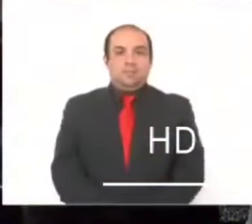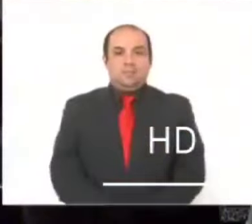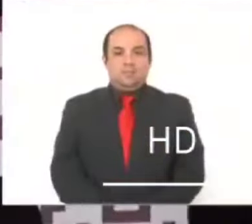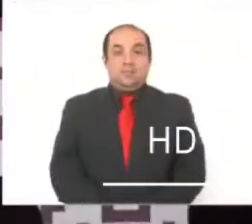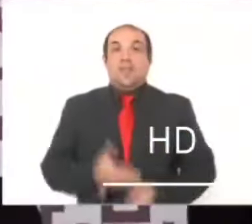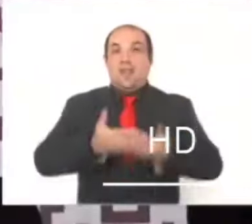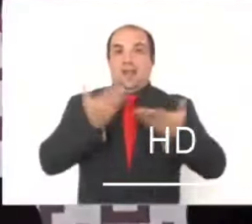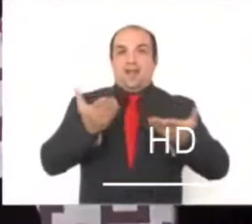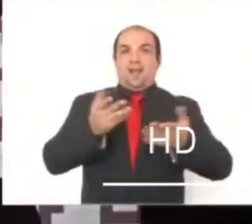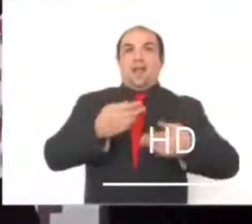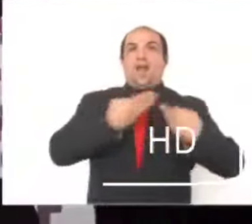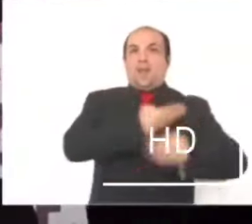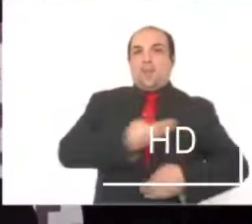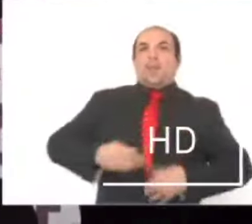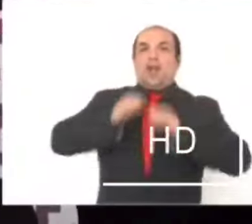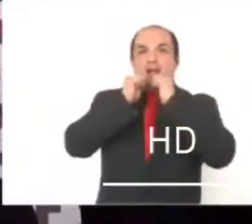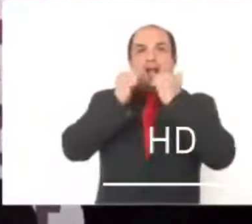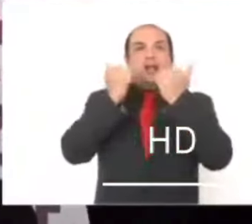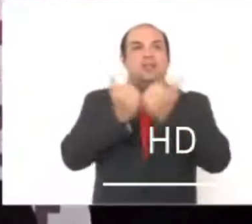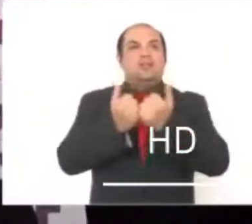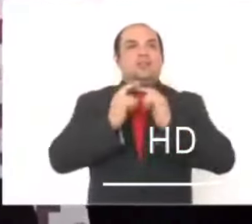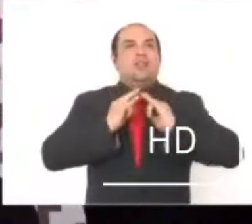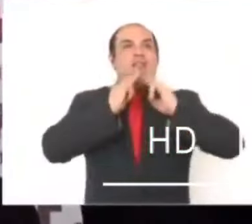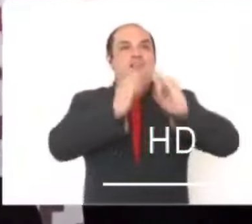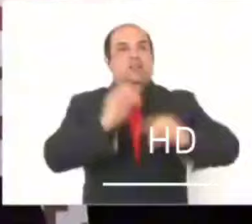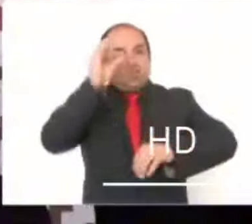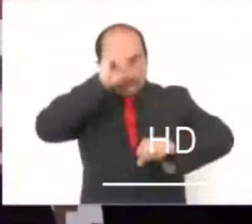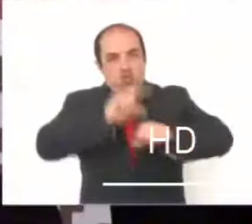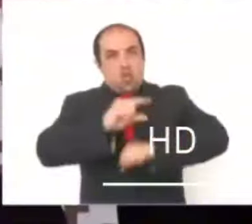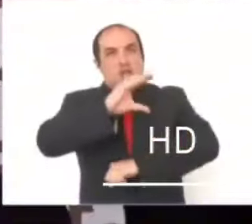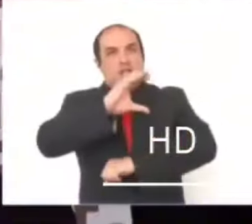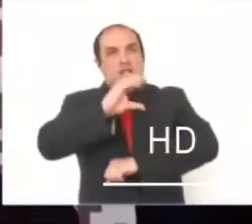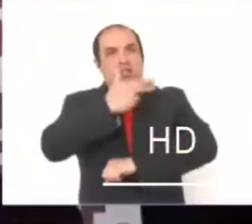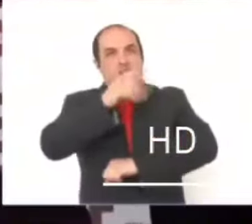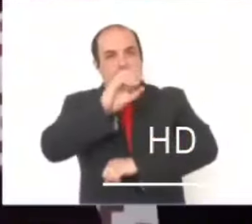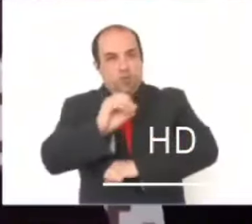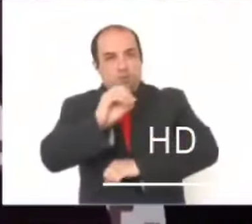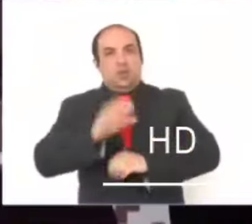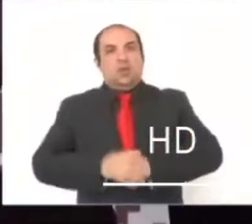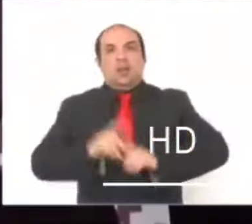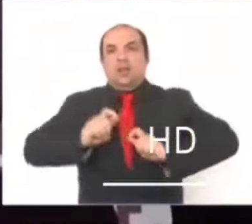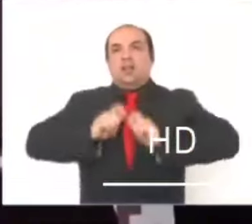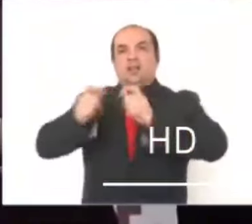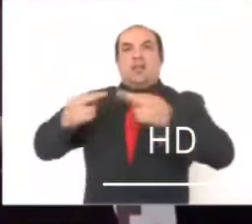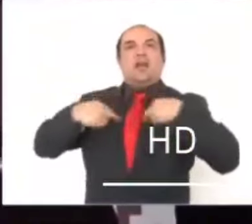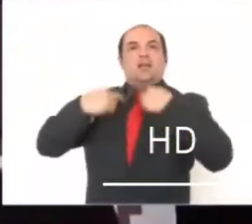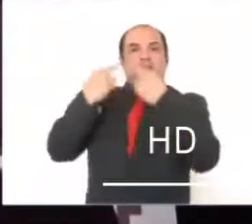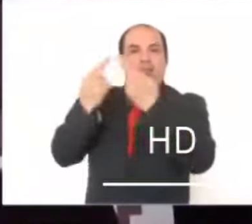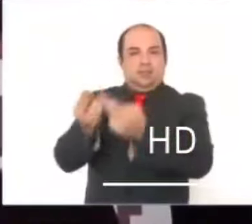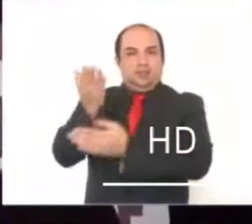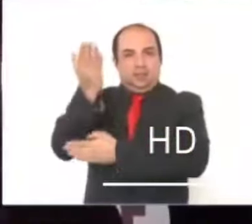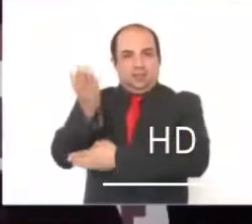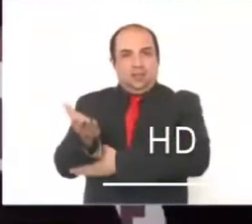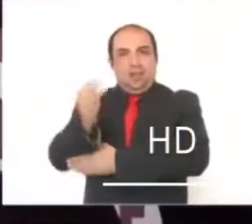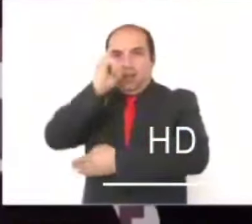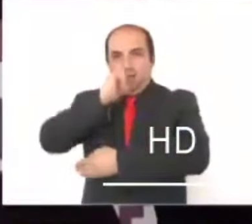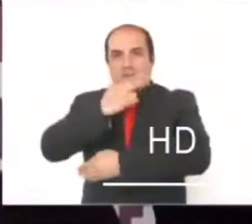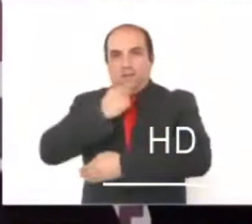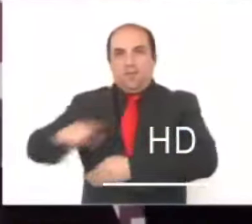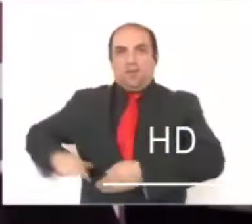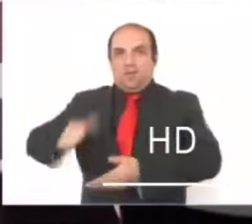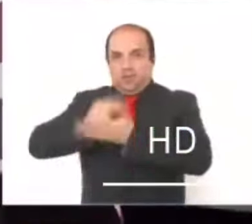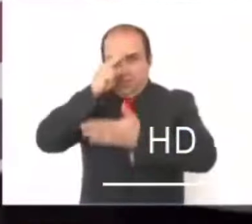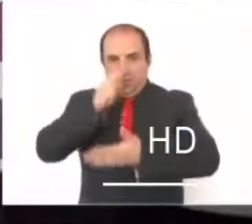En este momento, el presidente de la Asociación Tianguis Cultural El Chopo entrega un presente al jefe de gobierno de la Ciudad de México.